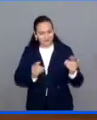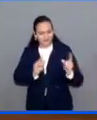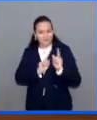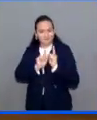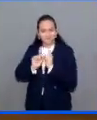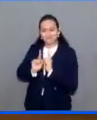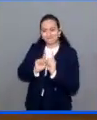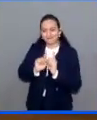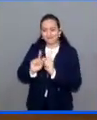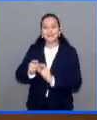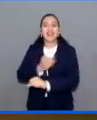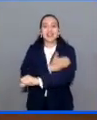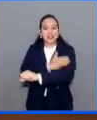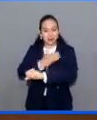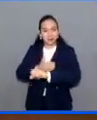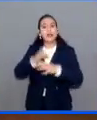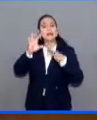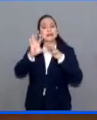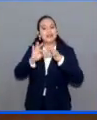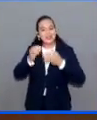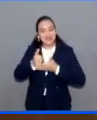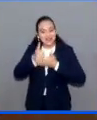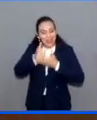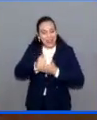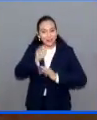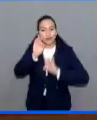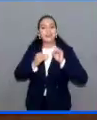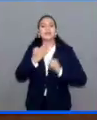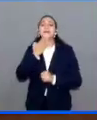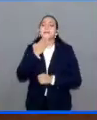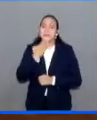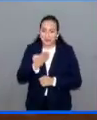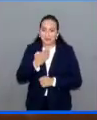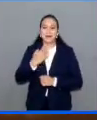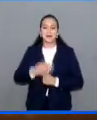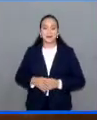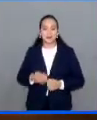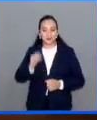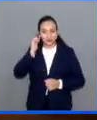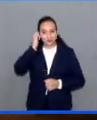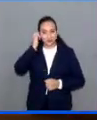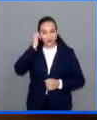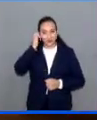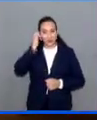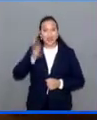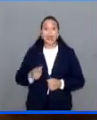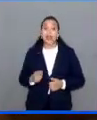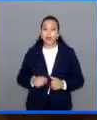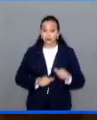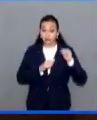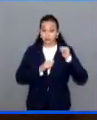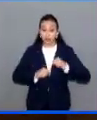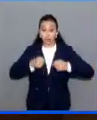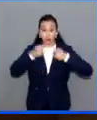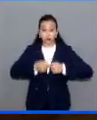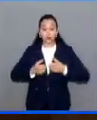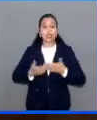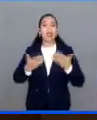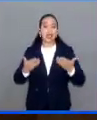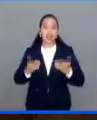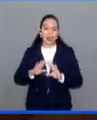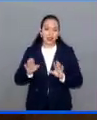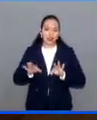y ofrecer un trato humano y accesible al visitante. Los elementos de seguridad dejarán de desempeñar solo un papel